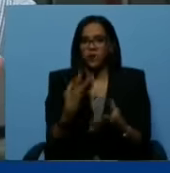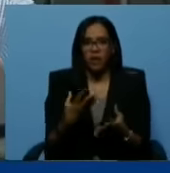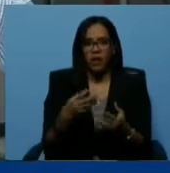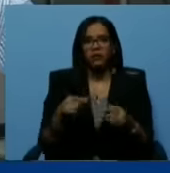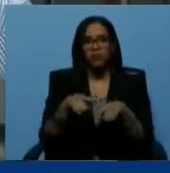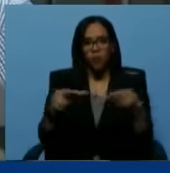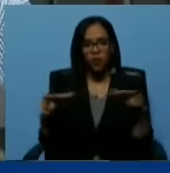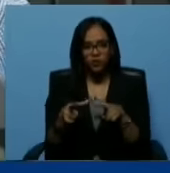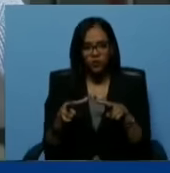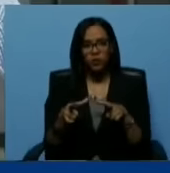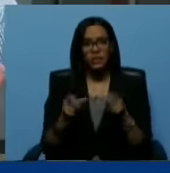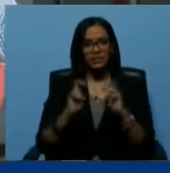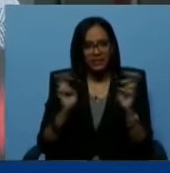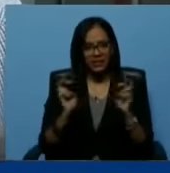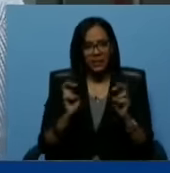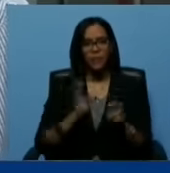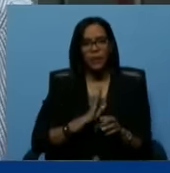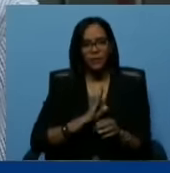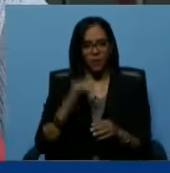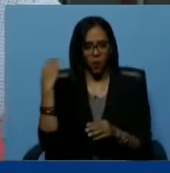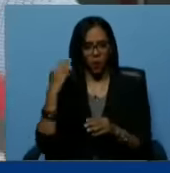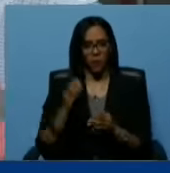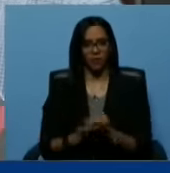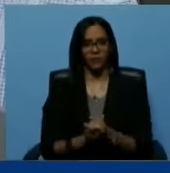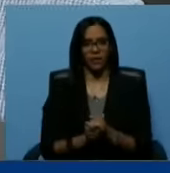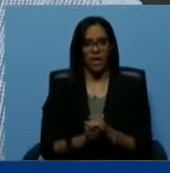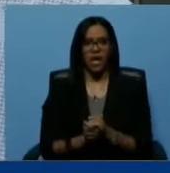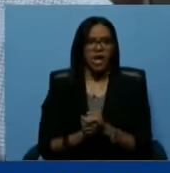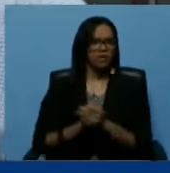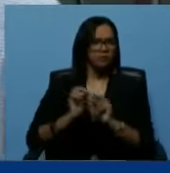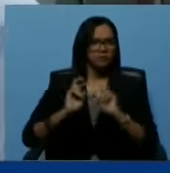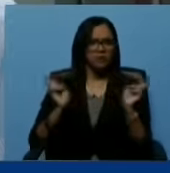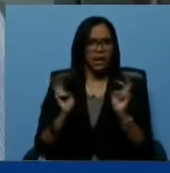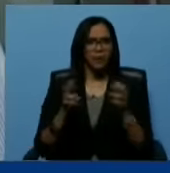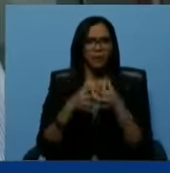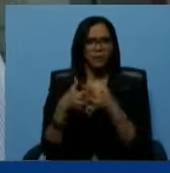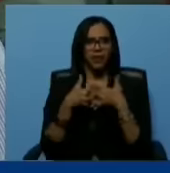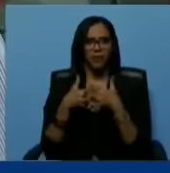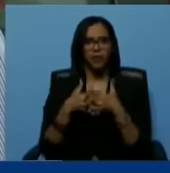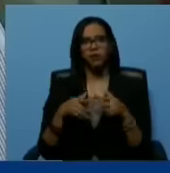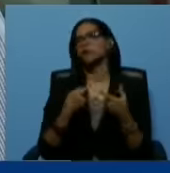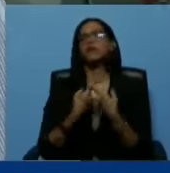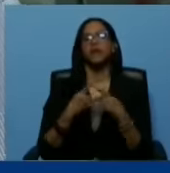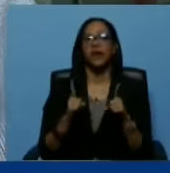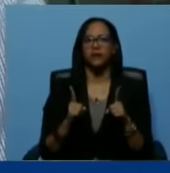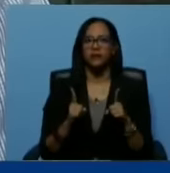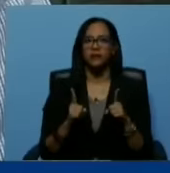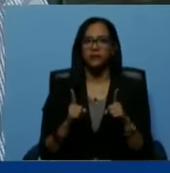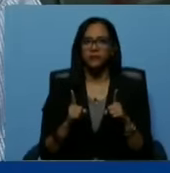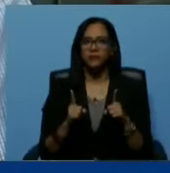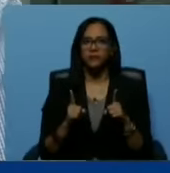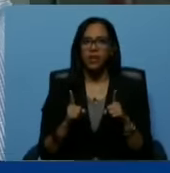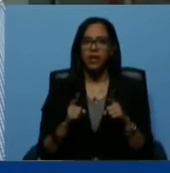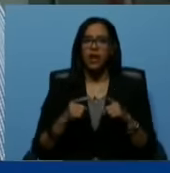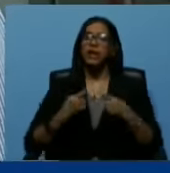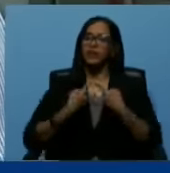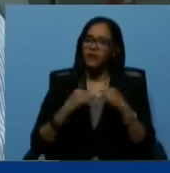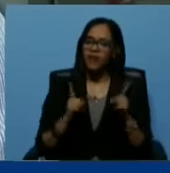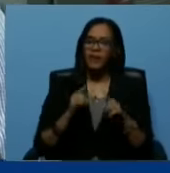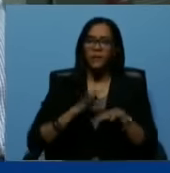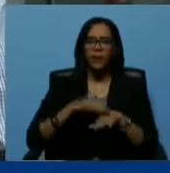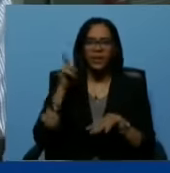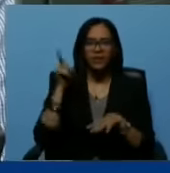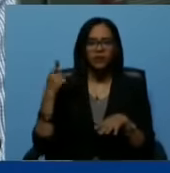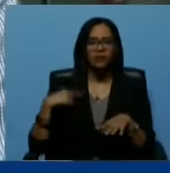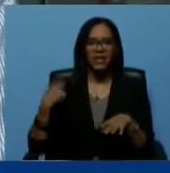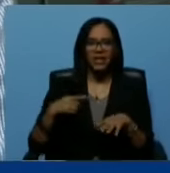asuntos internos de Colombia. En el caso de Estados Unidos es diferente, porque ellos tienen una diplomacia